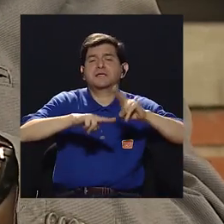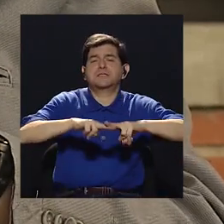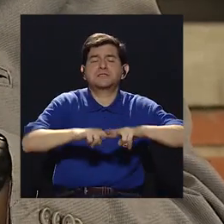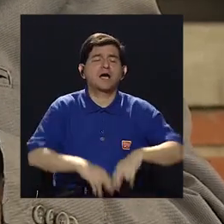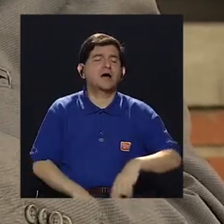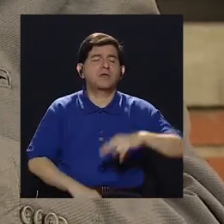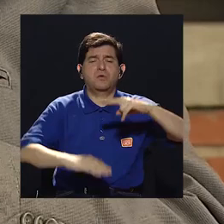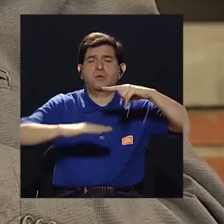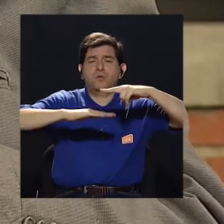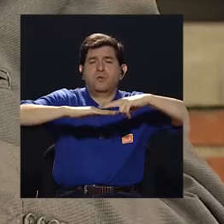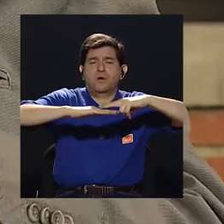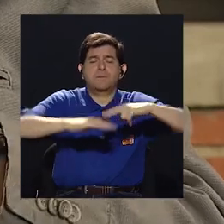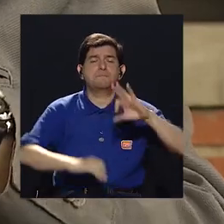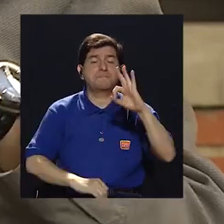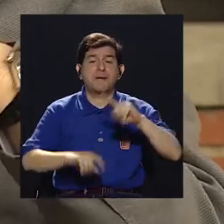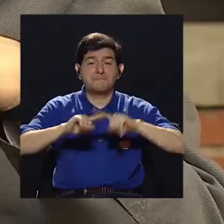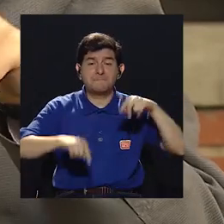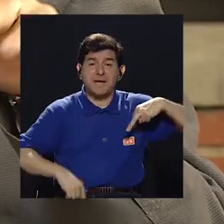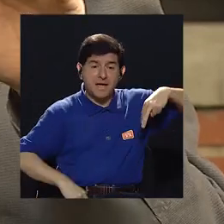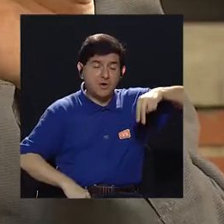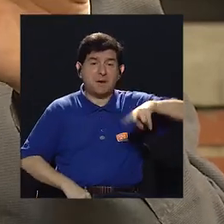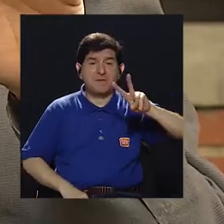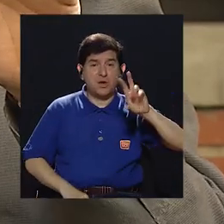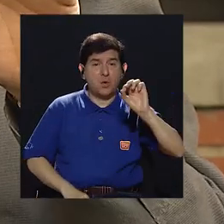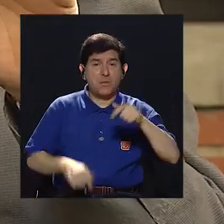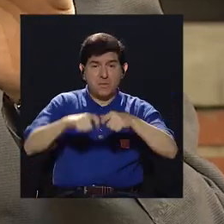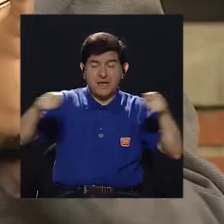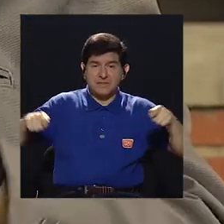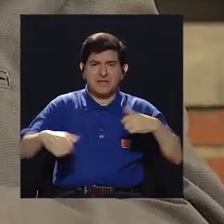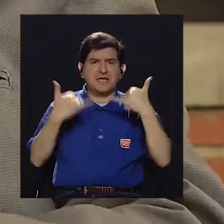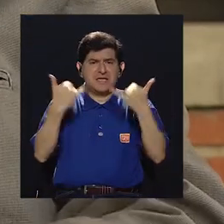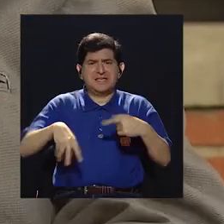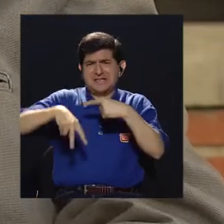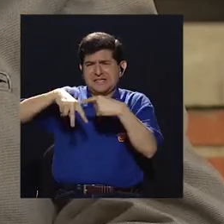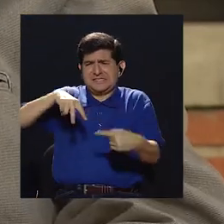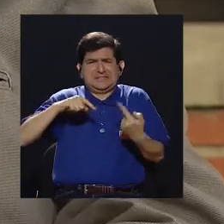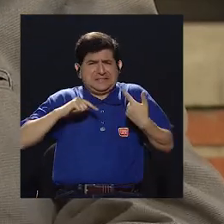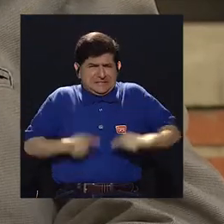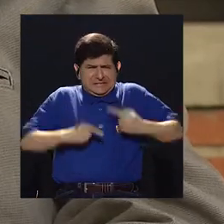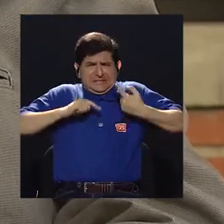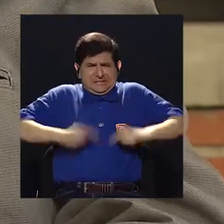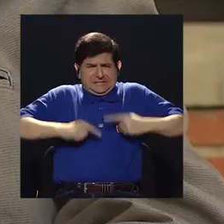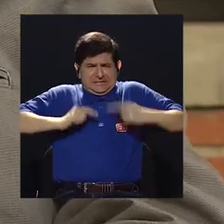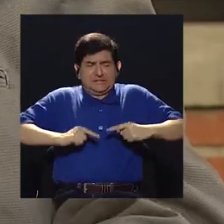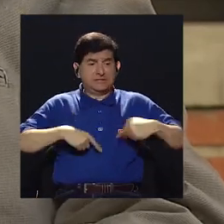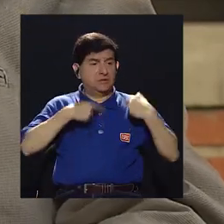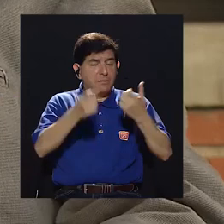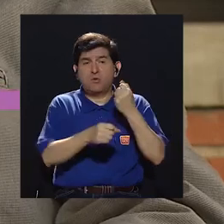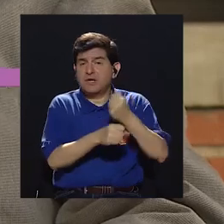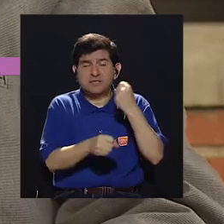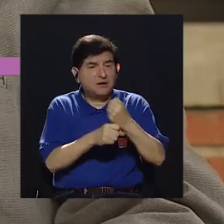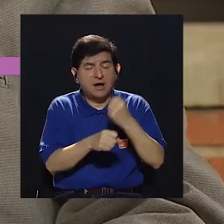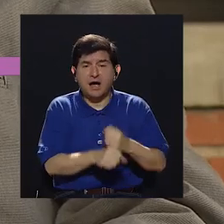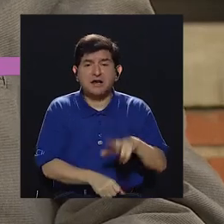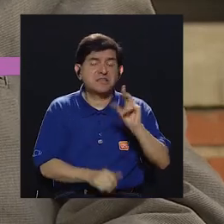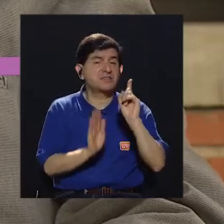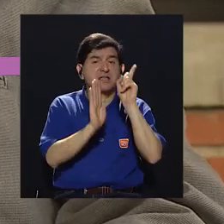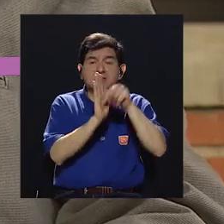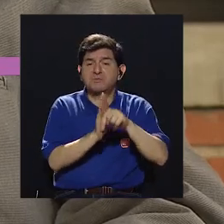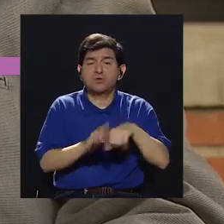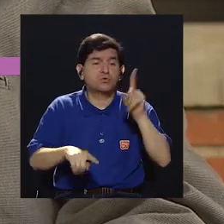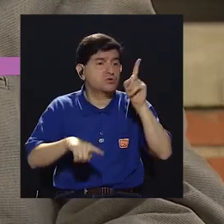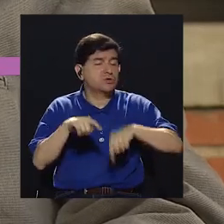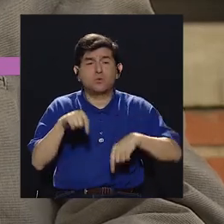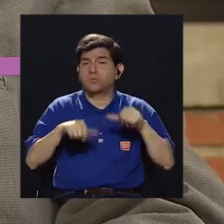esté sentado o acostado paso bien, pero camino 20 metros y no aguanto la pierna. Y voy a trabajar y no trabajo